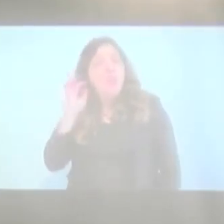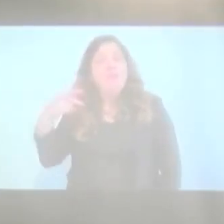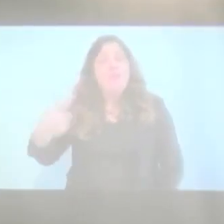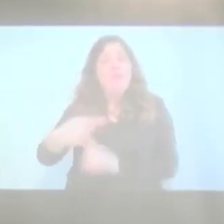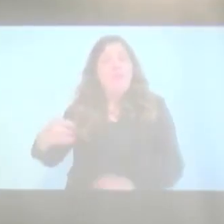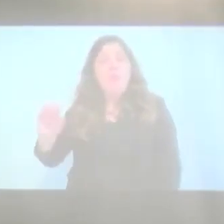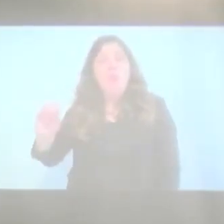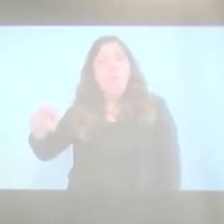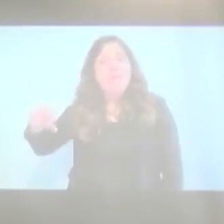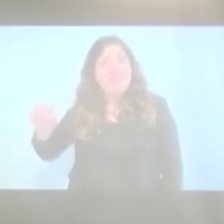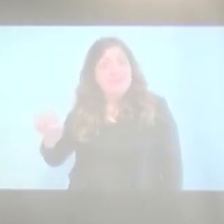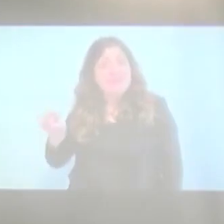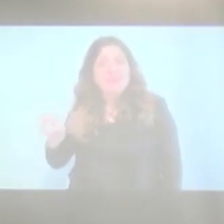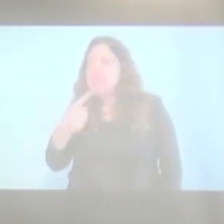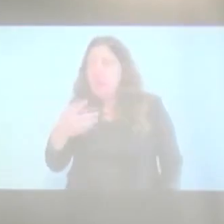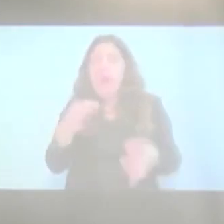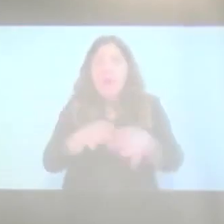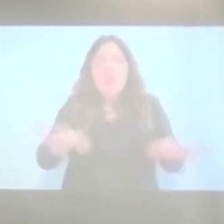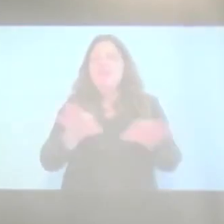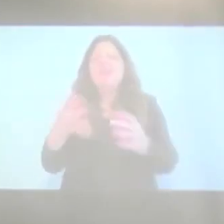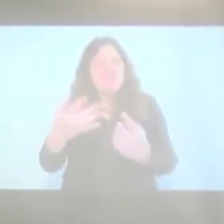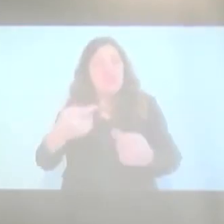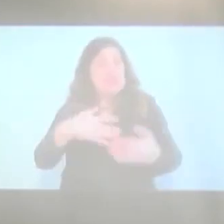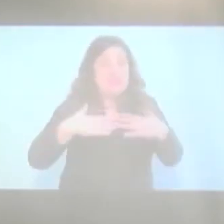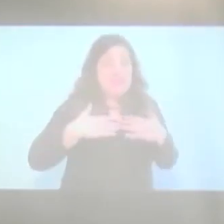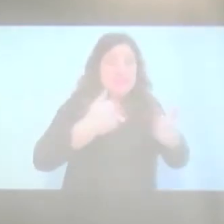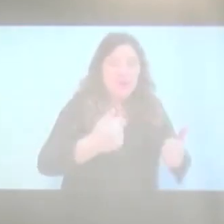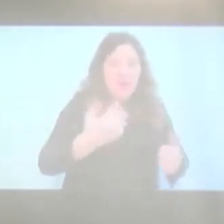la importancia de los determinantes sociales de la salud y de la relevancia